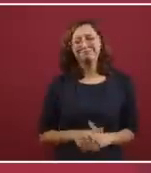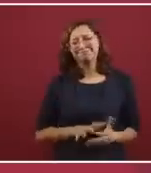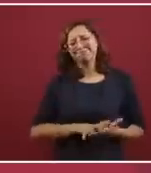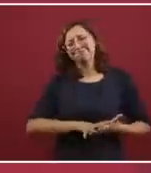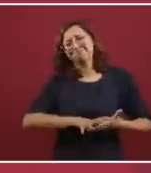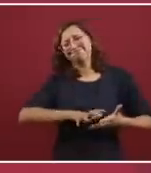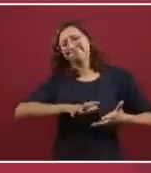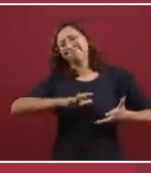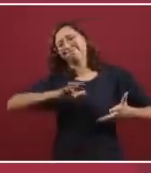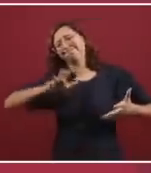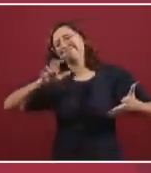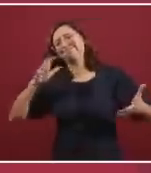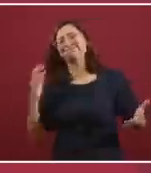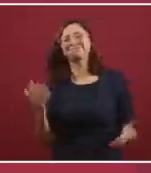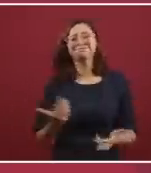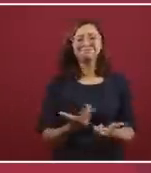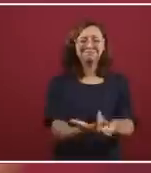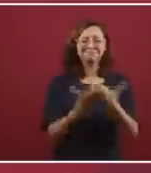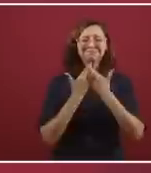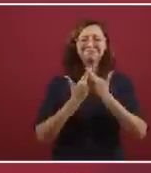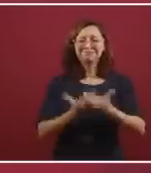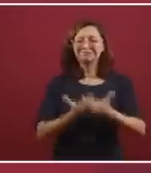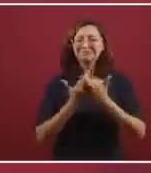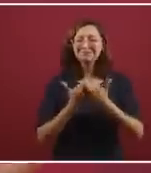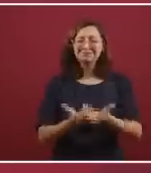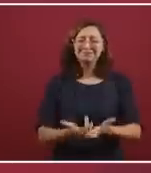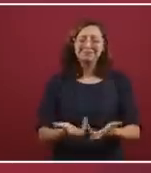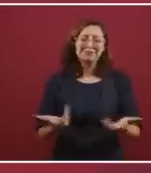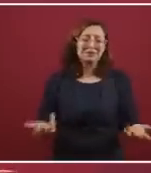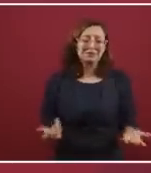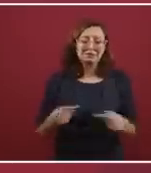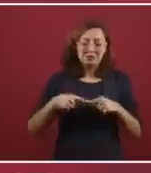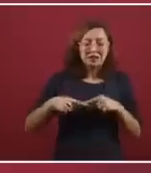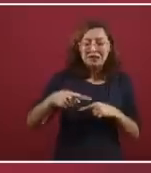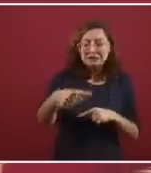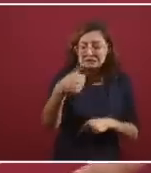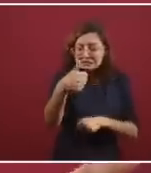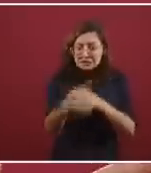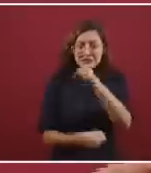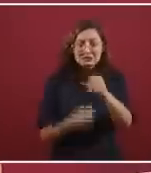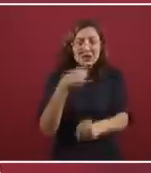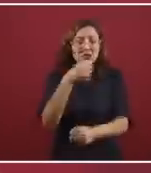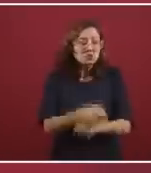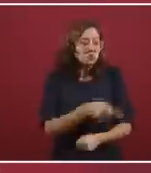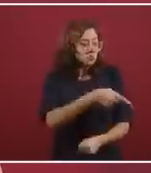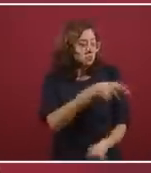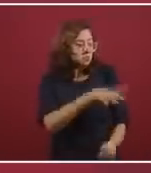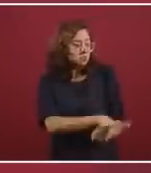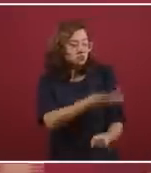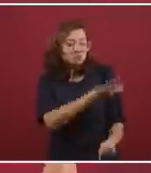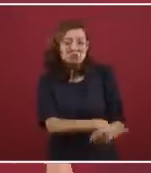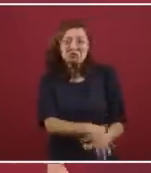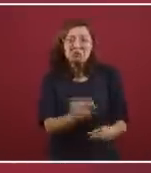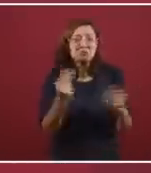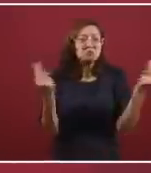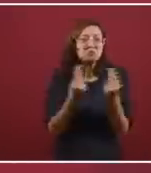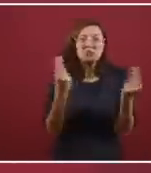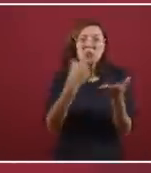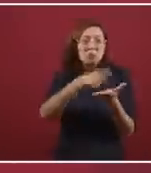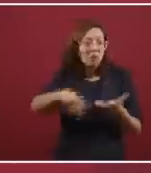en exceso vamos a terminar los seis años y nos vamos a comprar echa